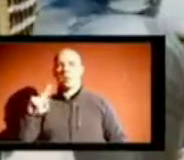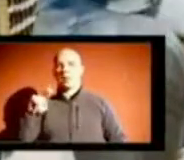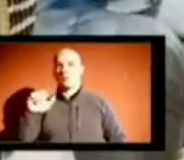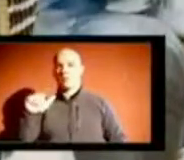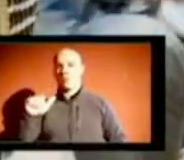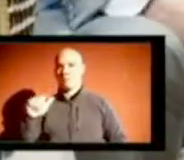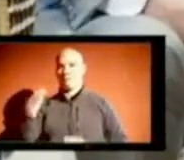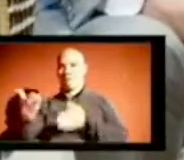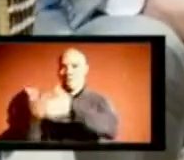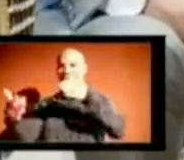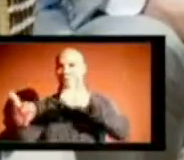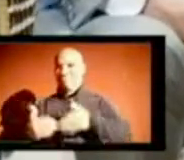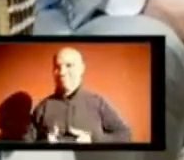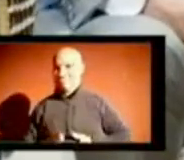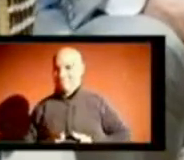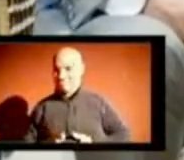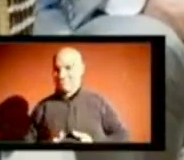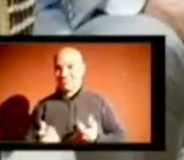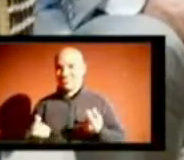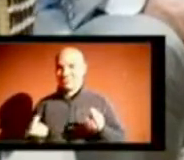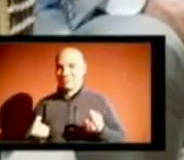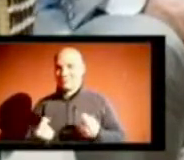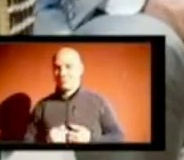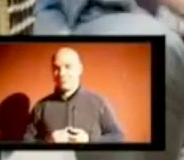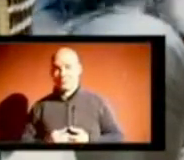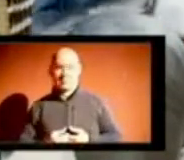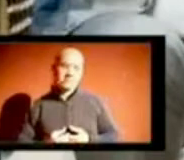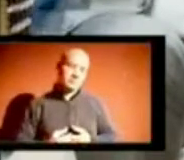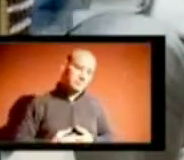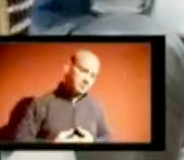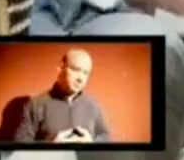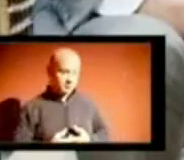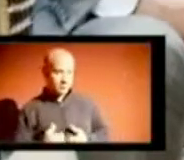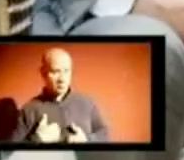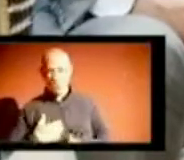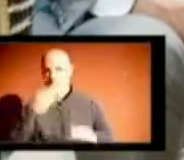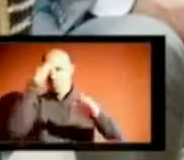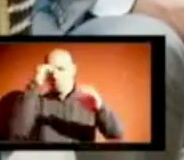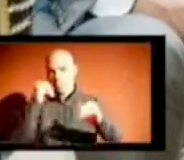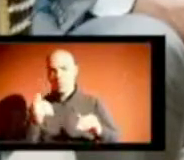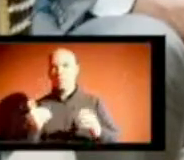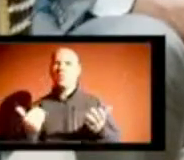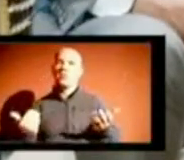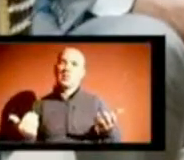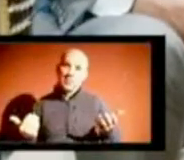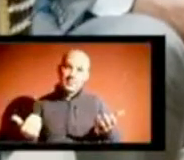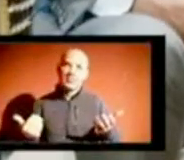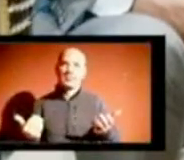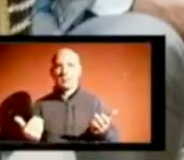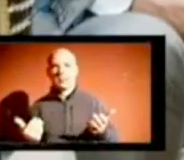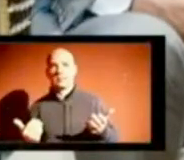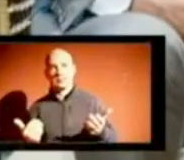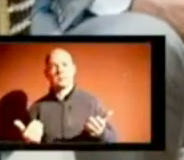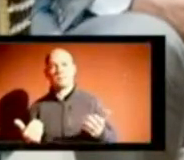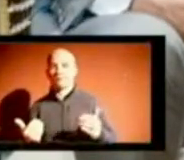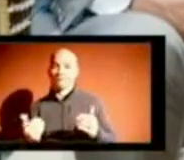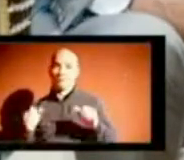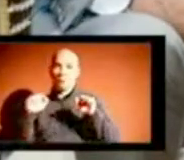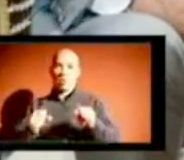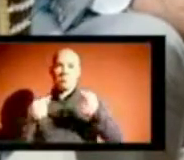Bueno, yo lo que espero es que se haga justicia. Eso es otro caso lamentable. Cada vez que hay